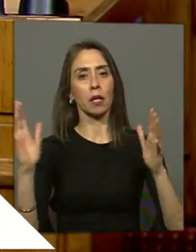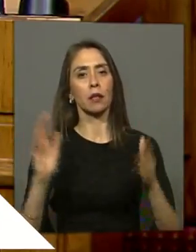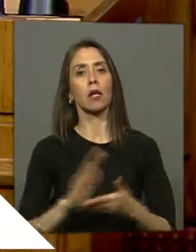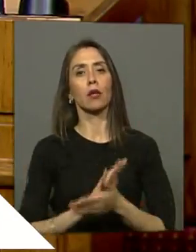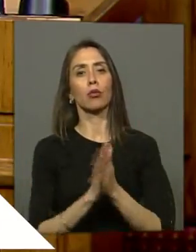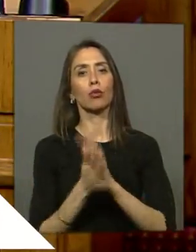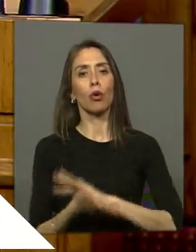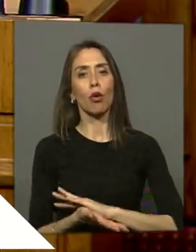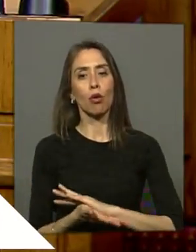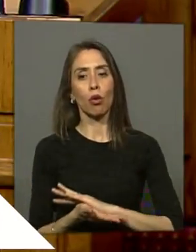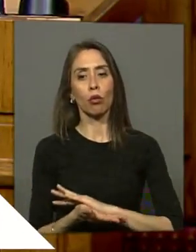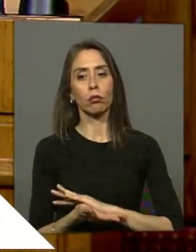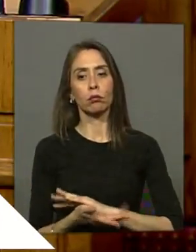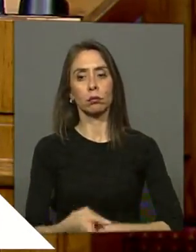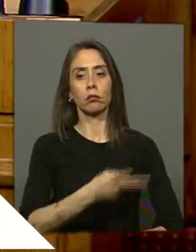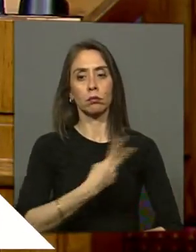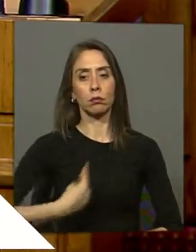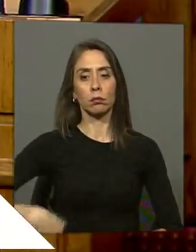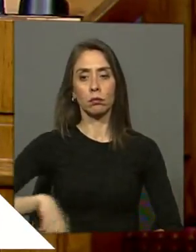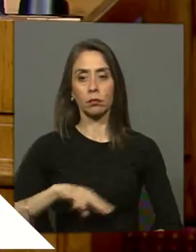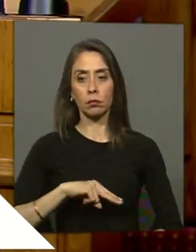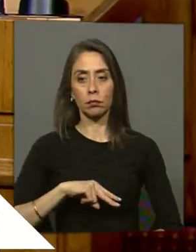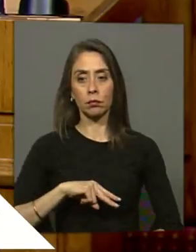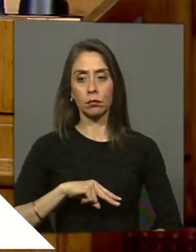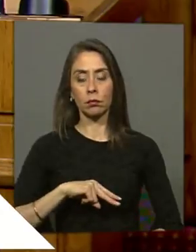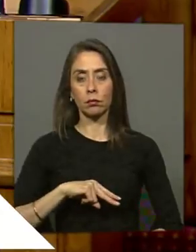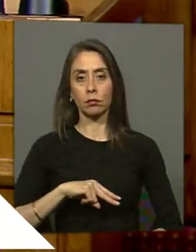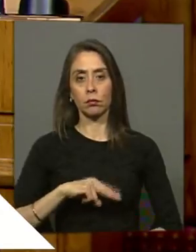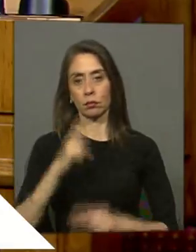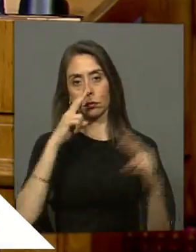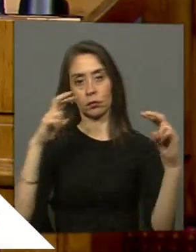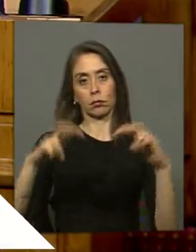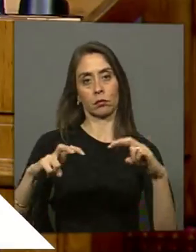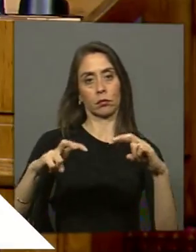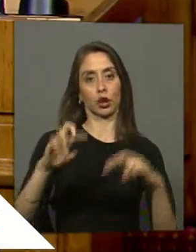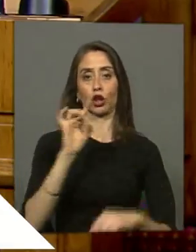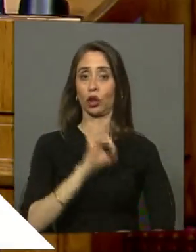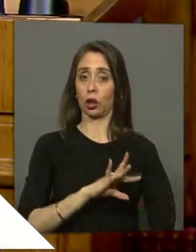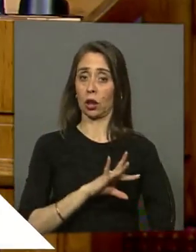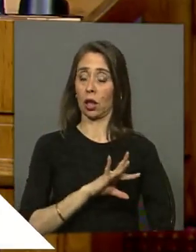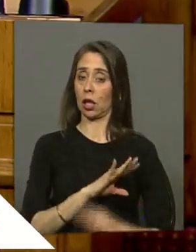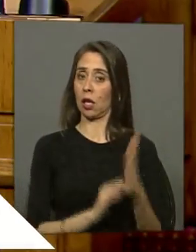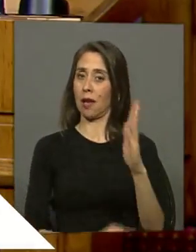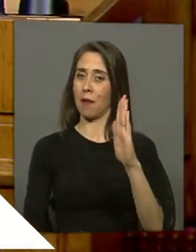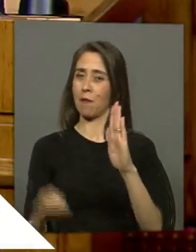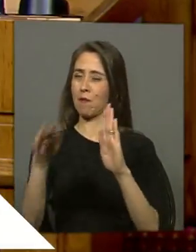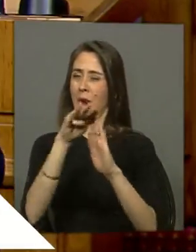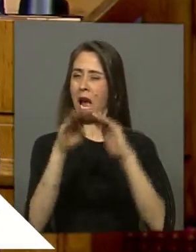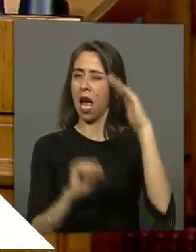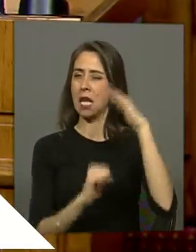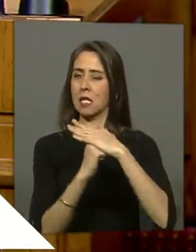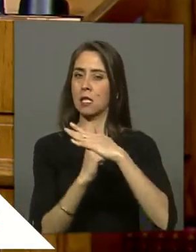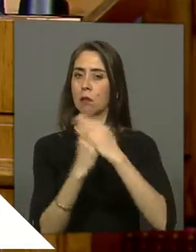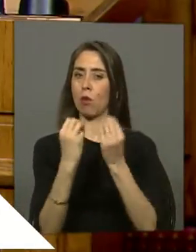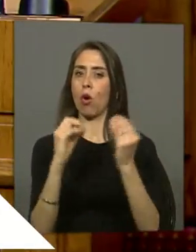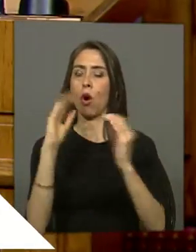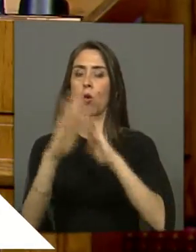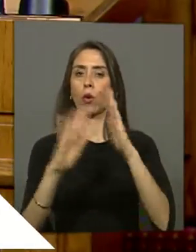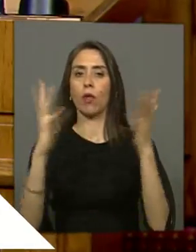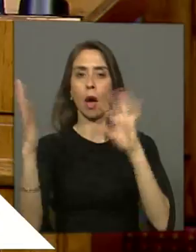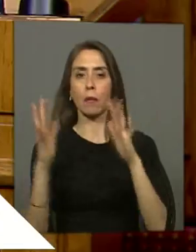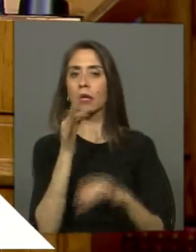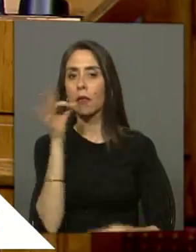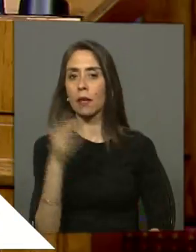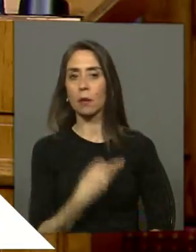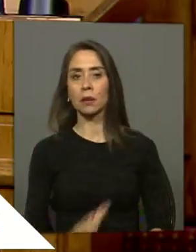aquellos que estamos la verdad mirando que Chile tenga los más altos estándares en materia ambiental he dicho